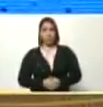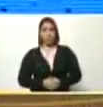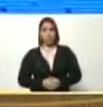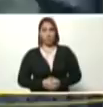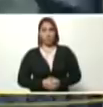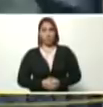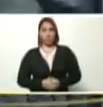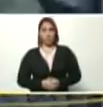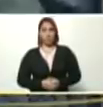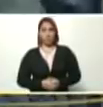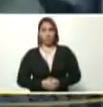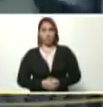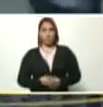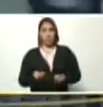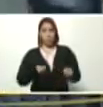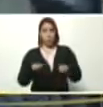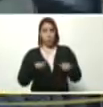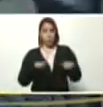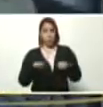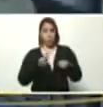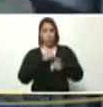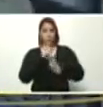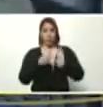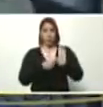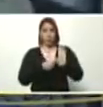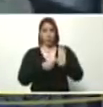Becerrit, contralor general de la